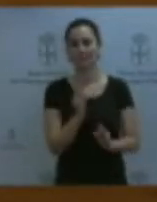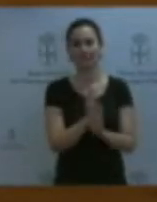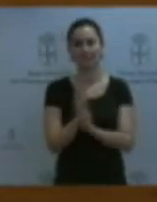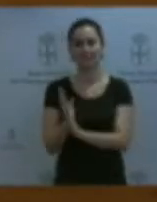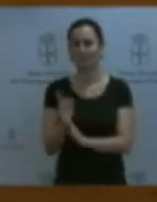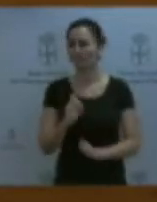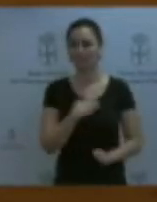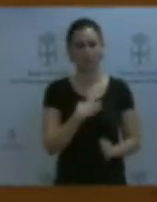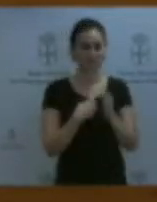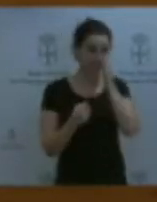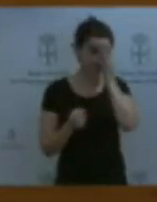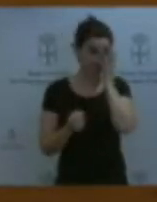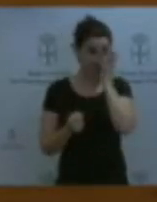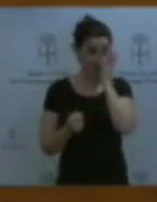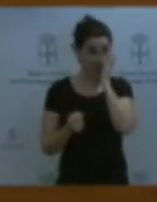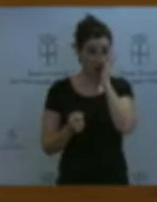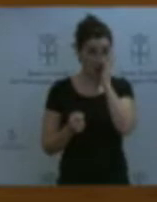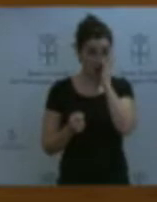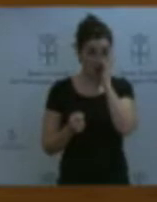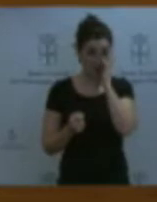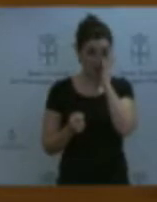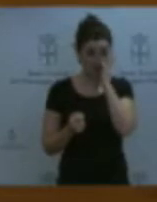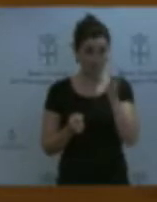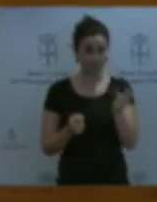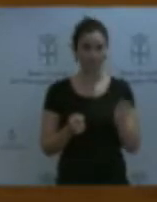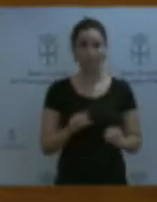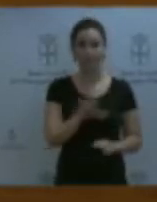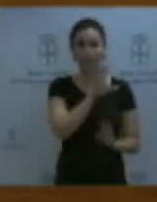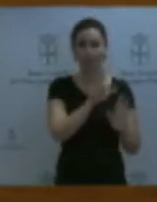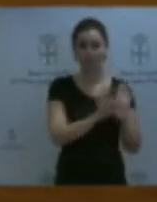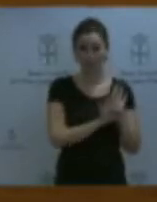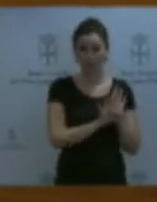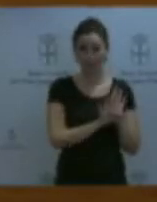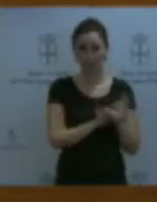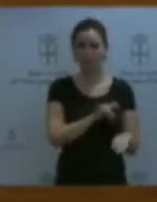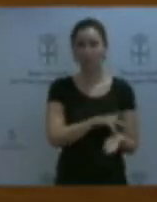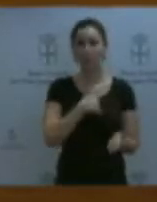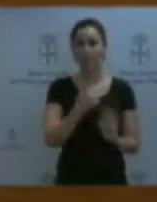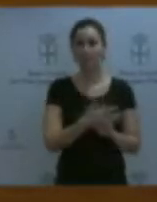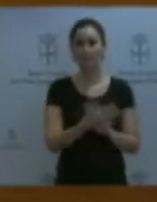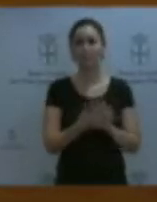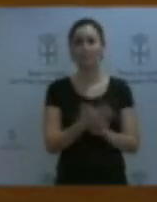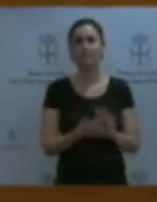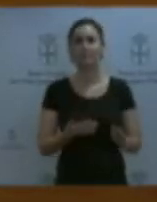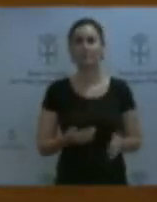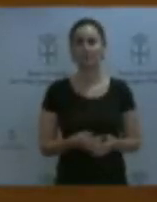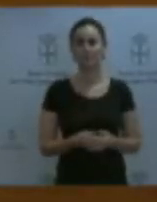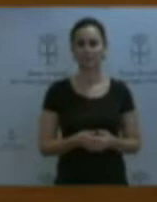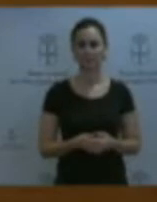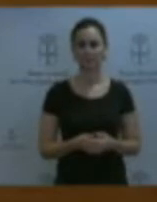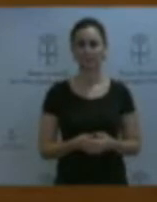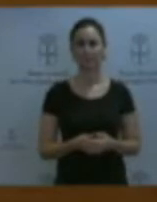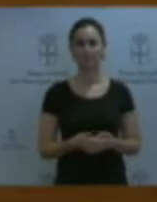al punto 5, cuando hablábamos de que se había, explicábamos en